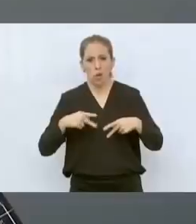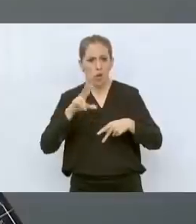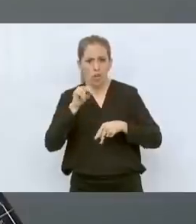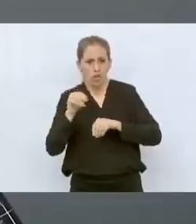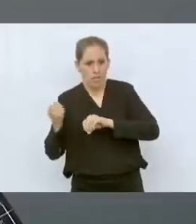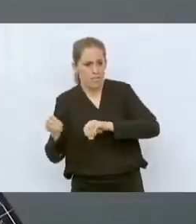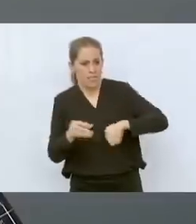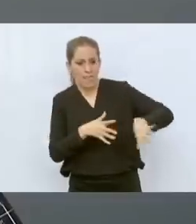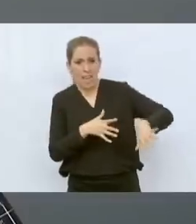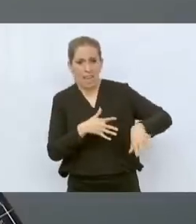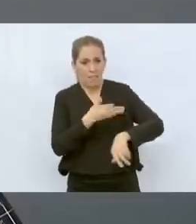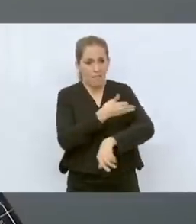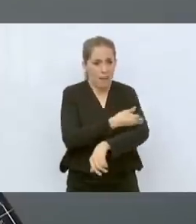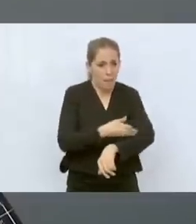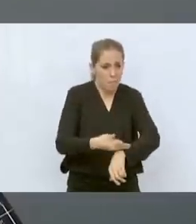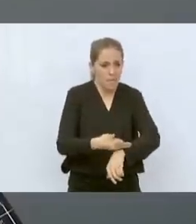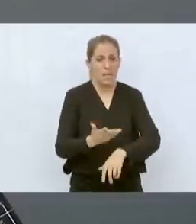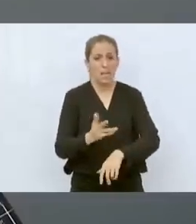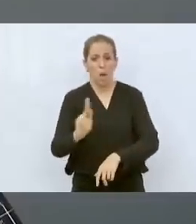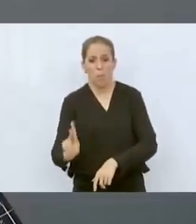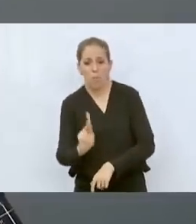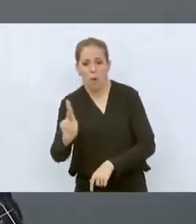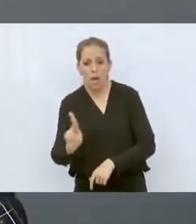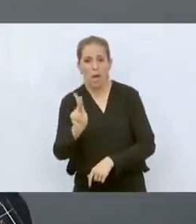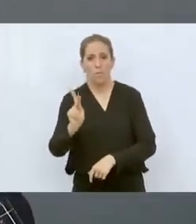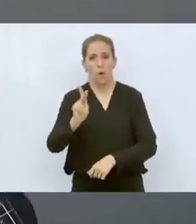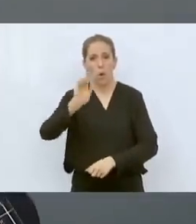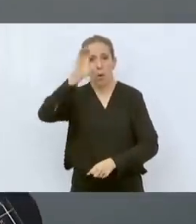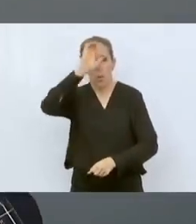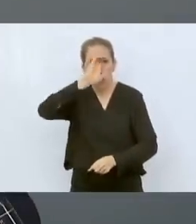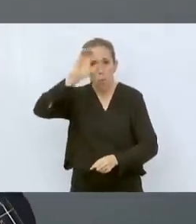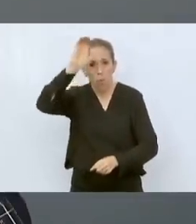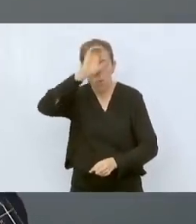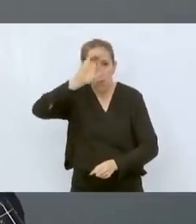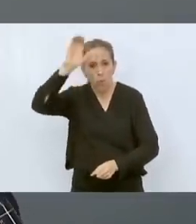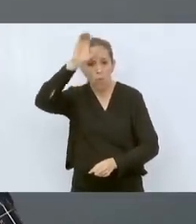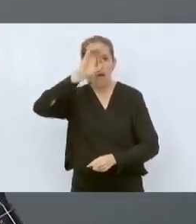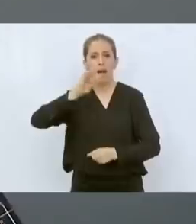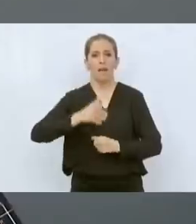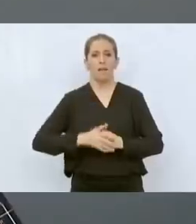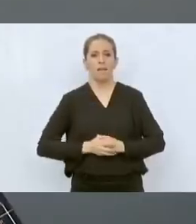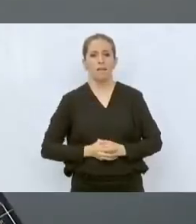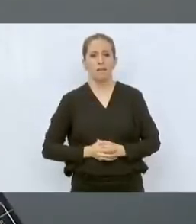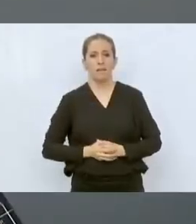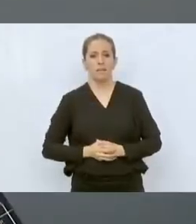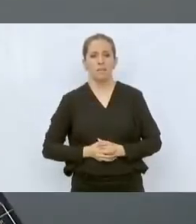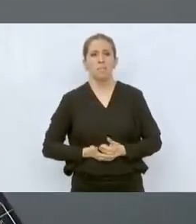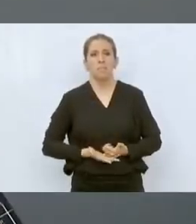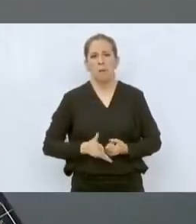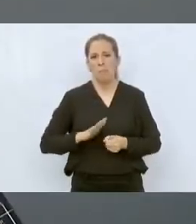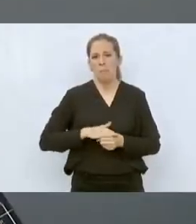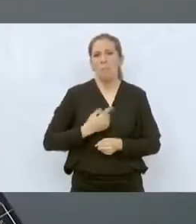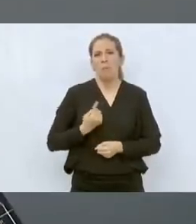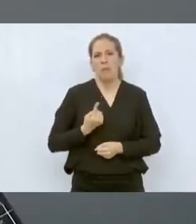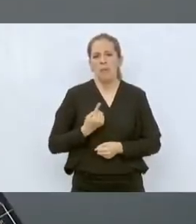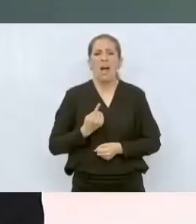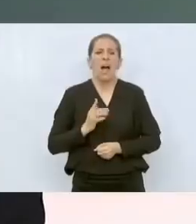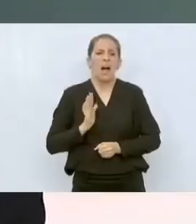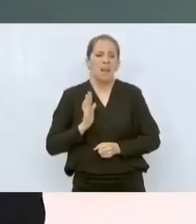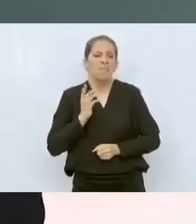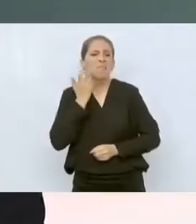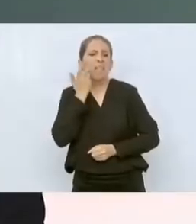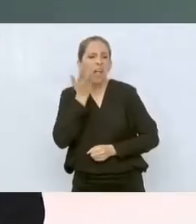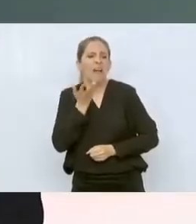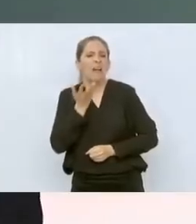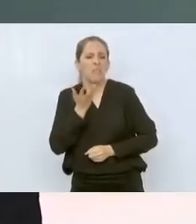sus culturas, por gusto, lo hace